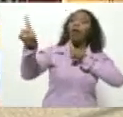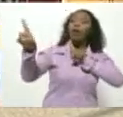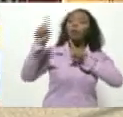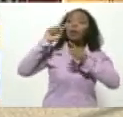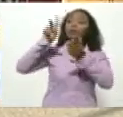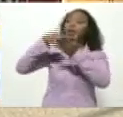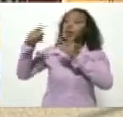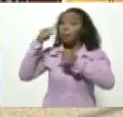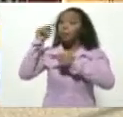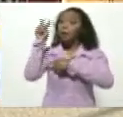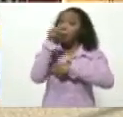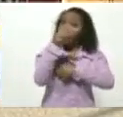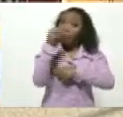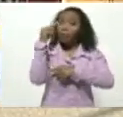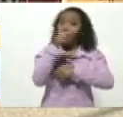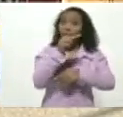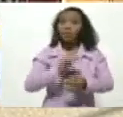mijo, mira para adelante.